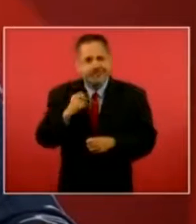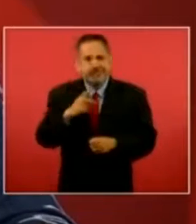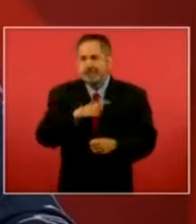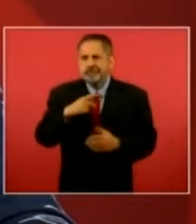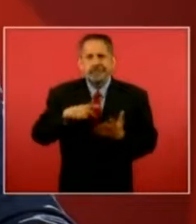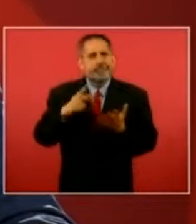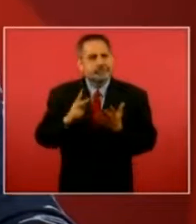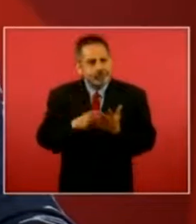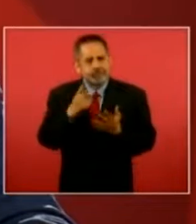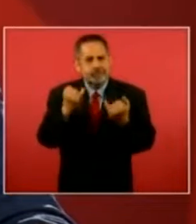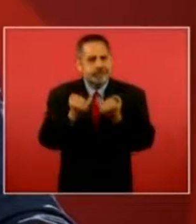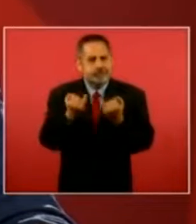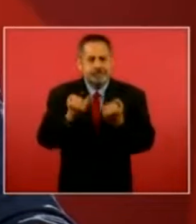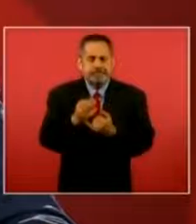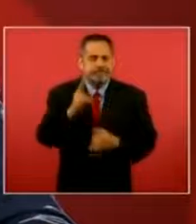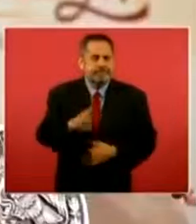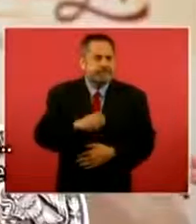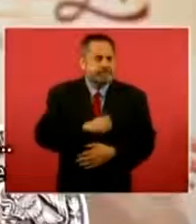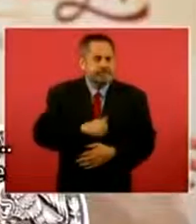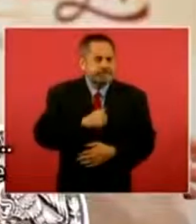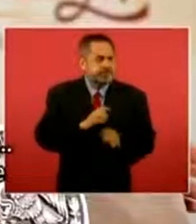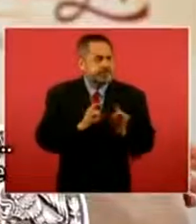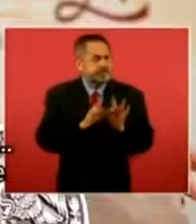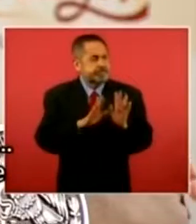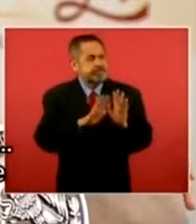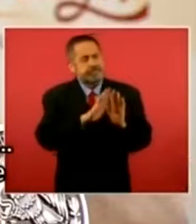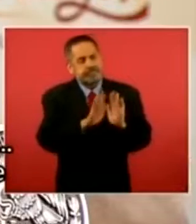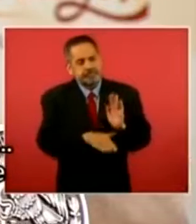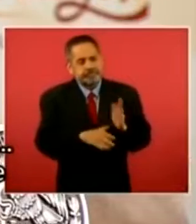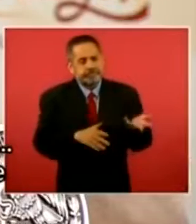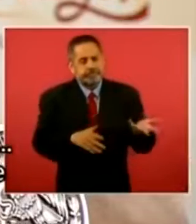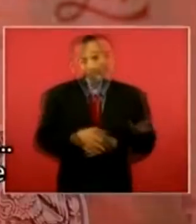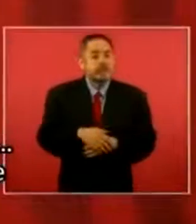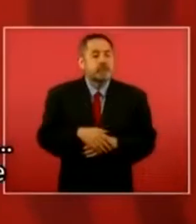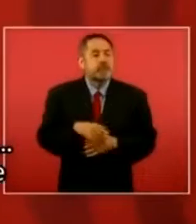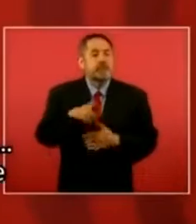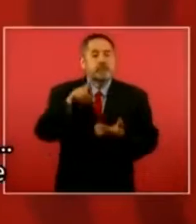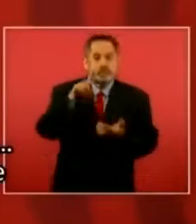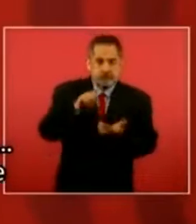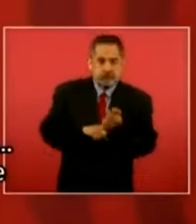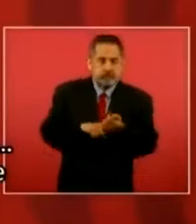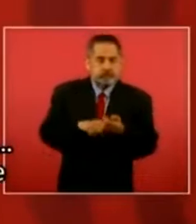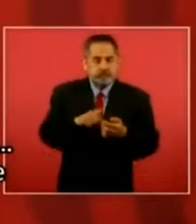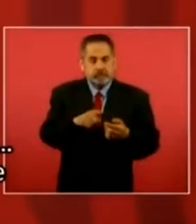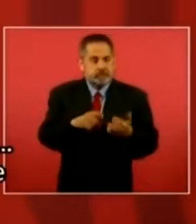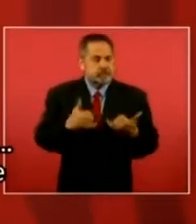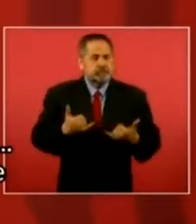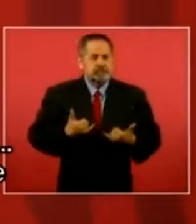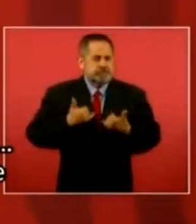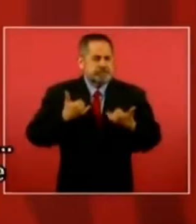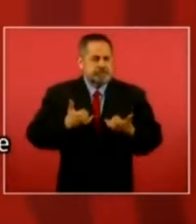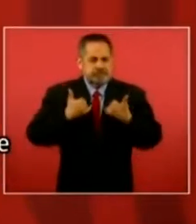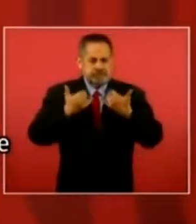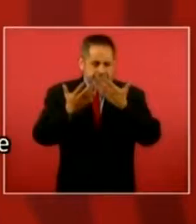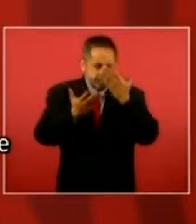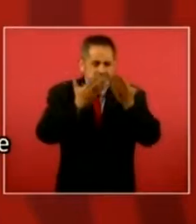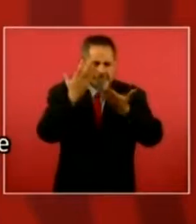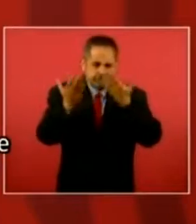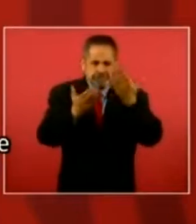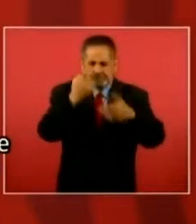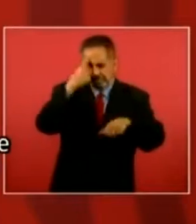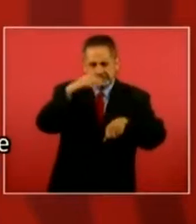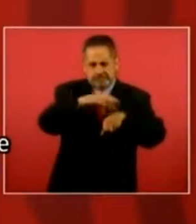situación lamentable como todos los fallecimientos y más en condiciones de violencia. Los pasantes son los jóvenes que tienen